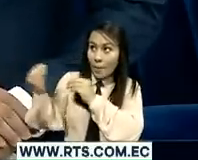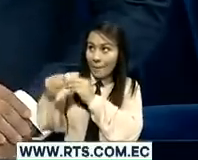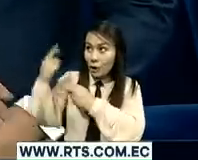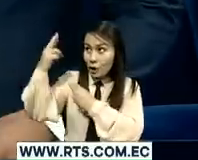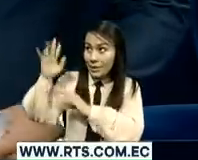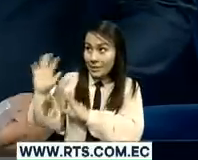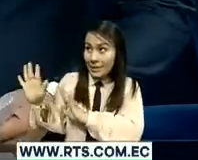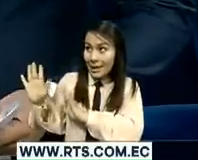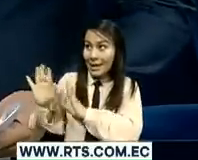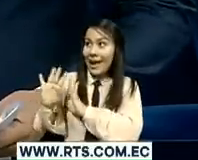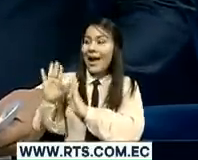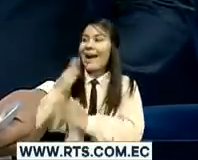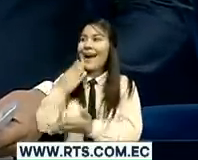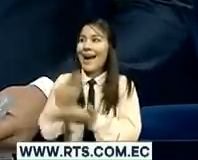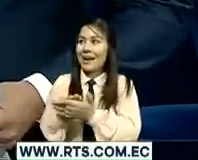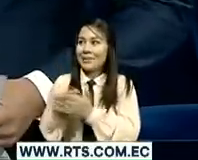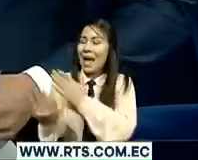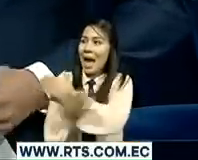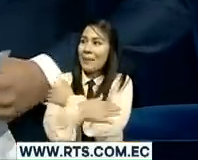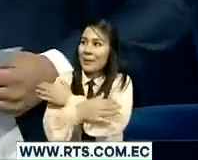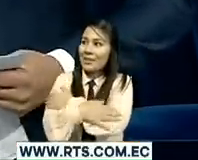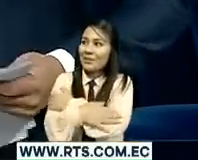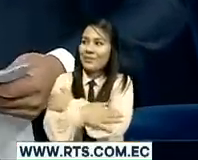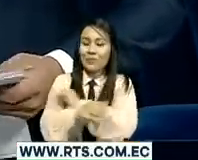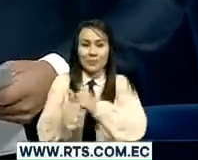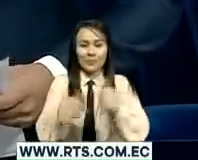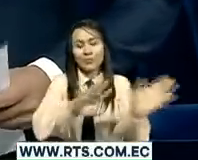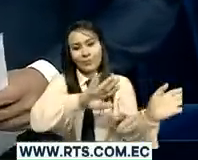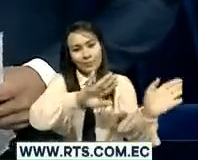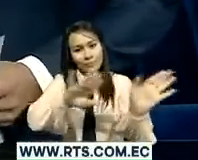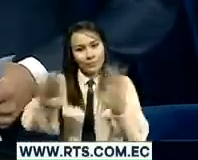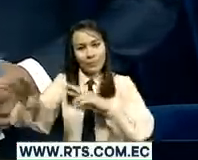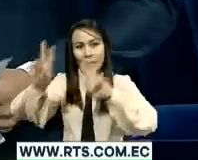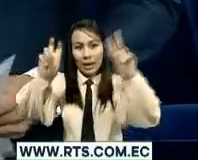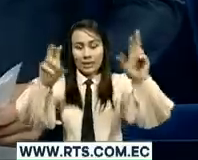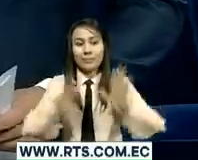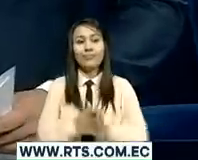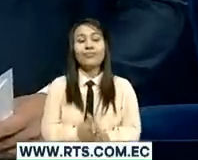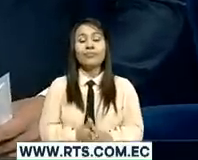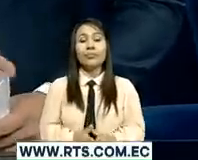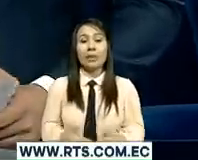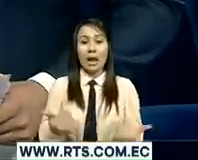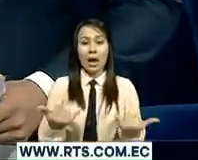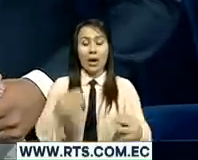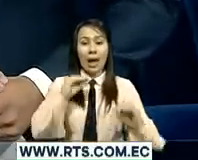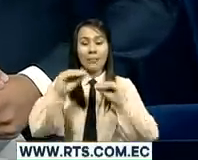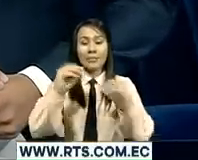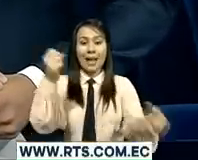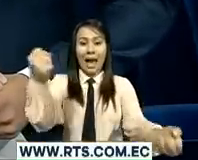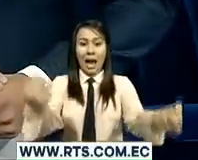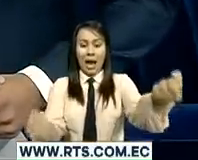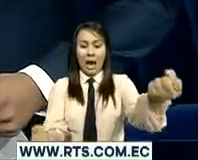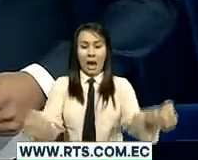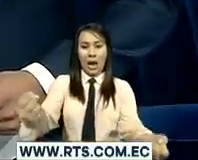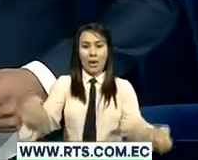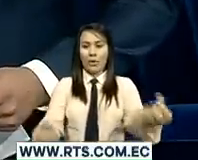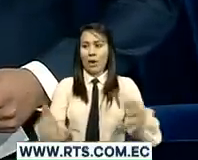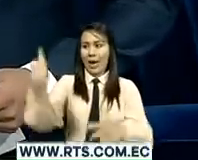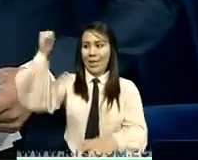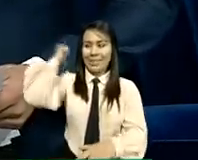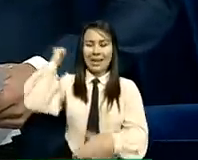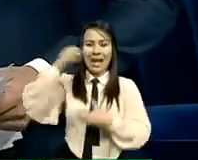contigo, ¿ya? Te mando un abrazo. Muy bien, vamos a cambiar de tema, señoras y señores. Vamos a contar que un cabezal que transportaba una carga de